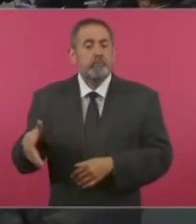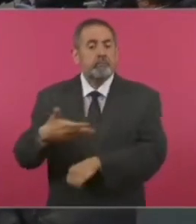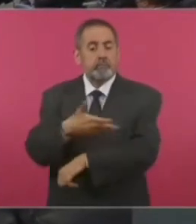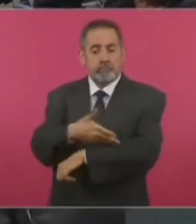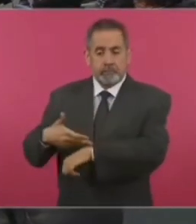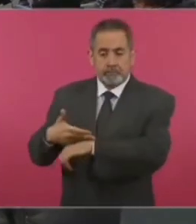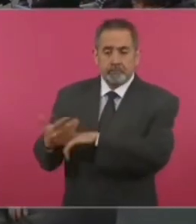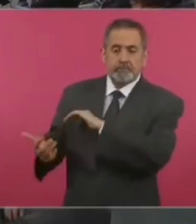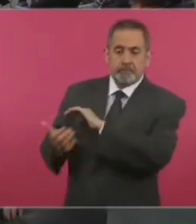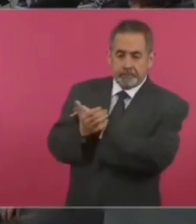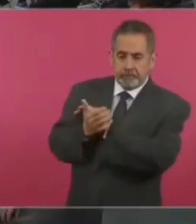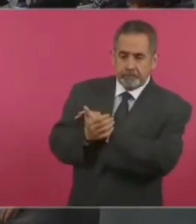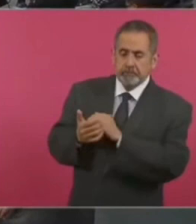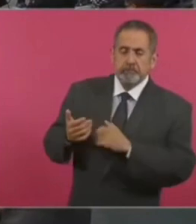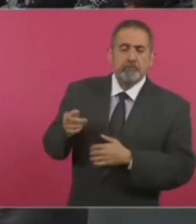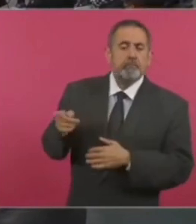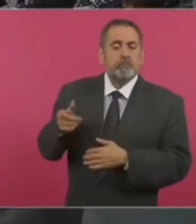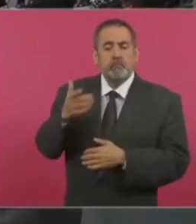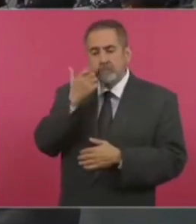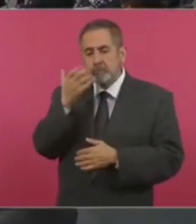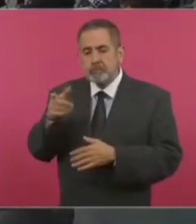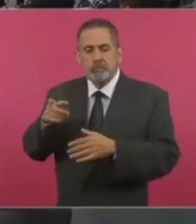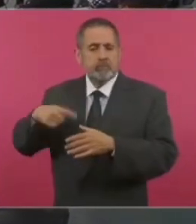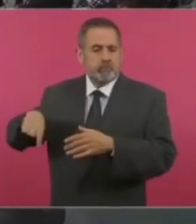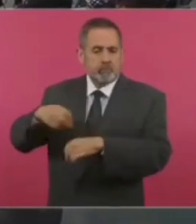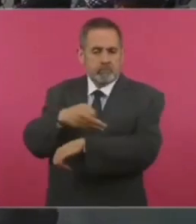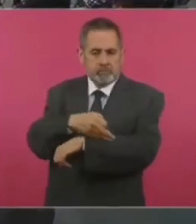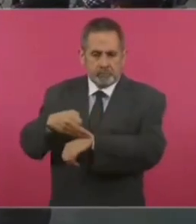pidió que querían